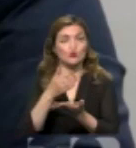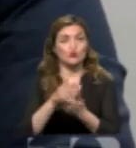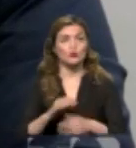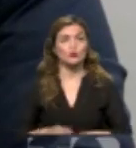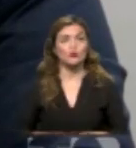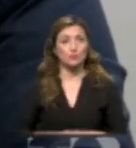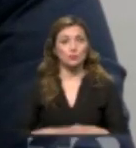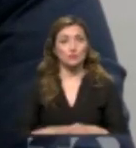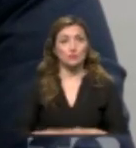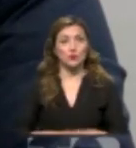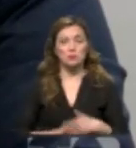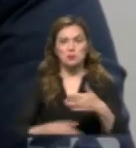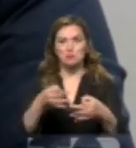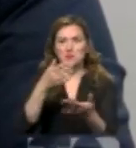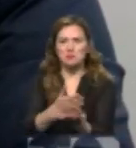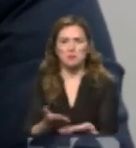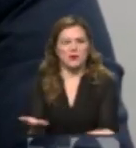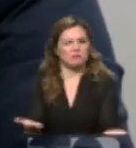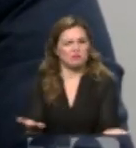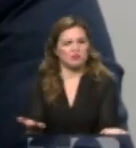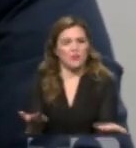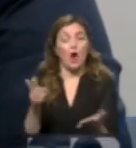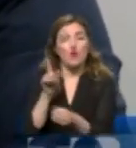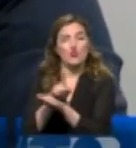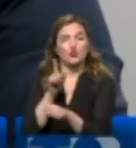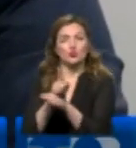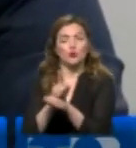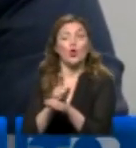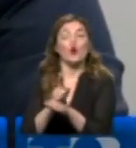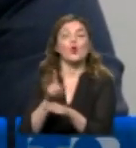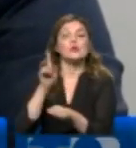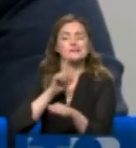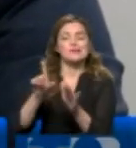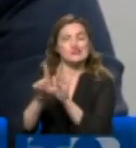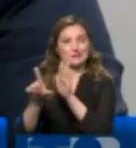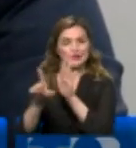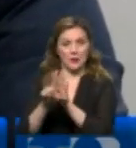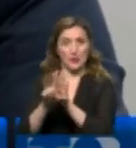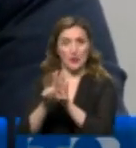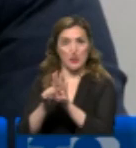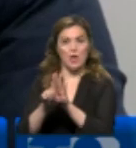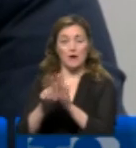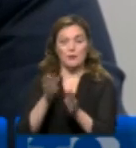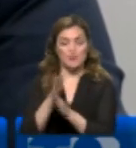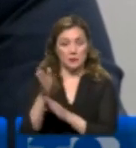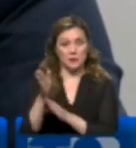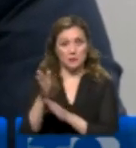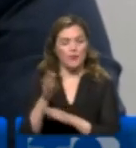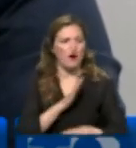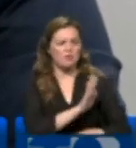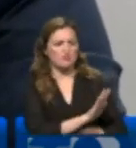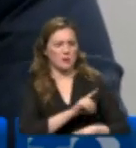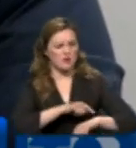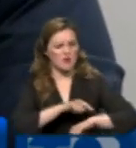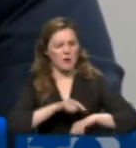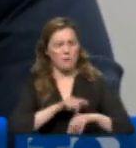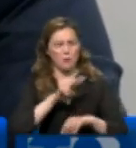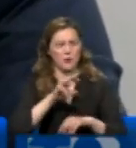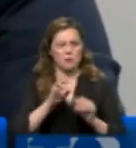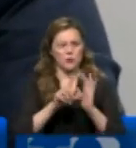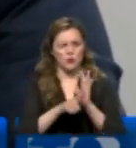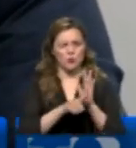Se ha quedado suspendida porque el perito médico legal ha dicho que necesita tiempo, 20 minutos siquiera por cada